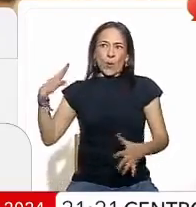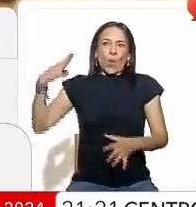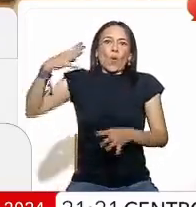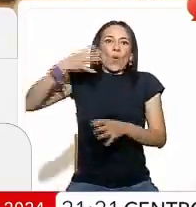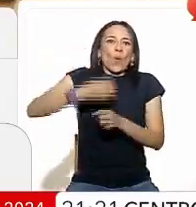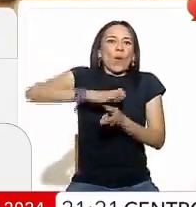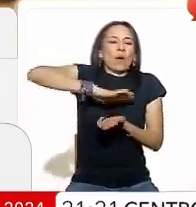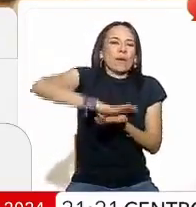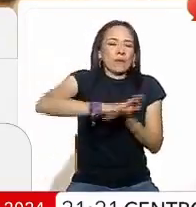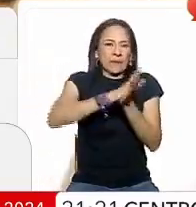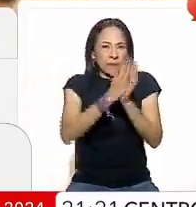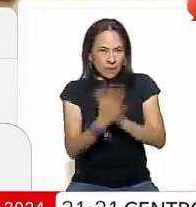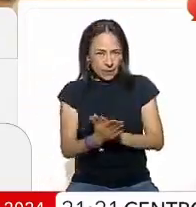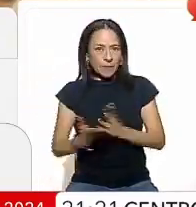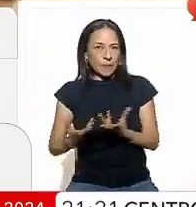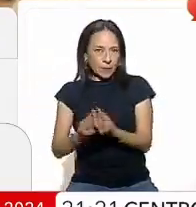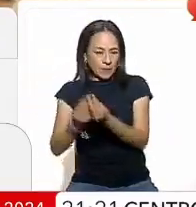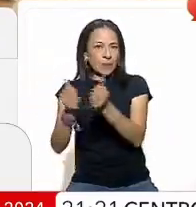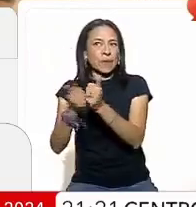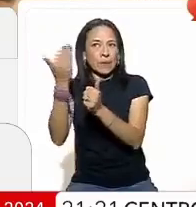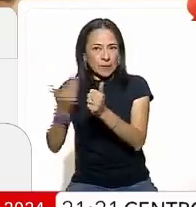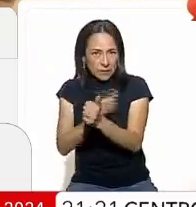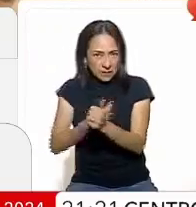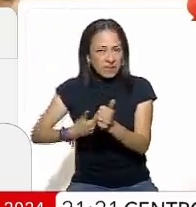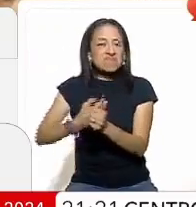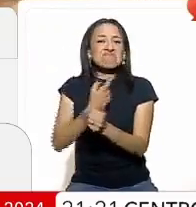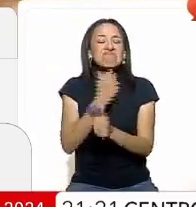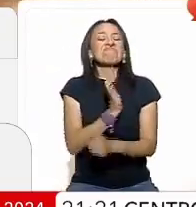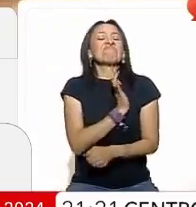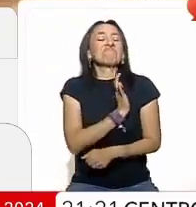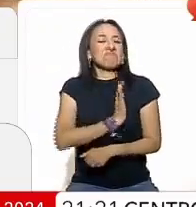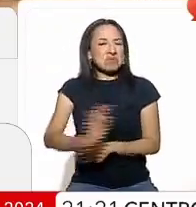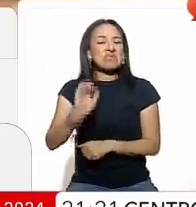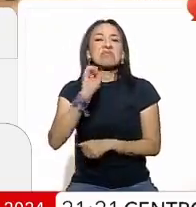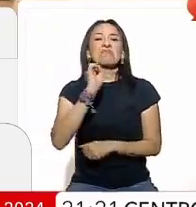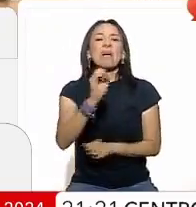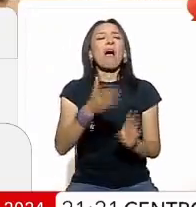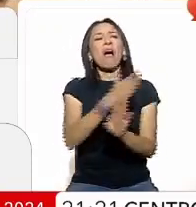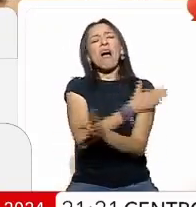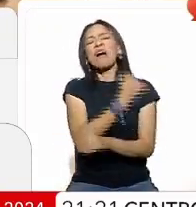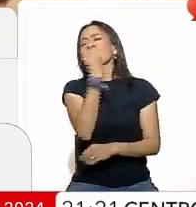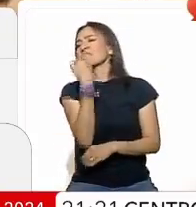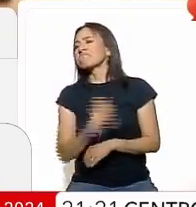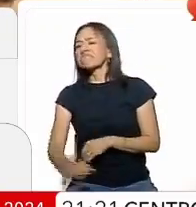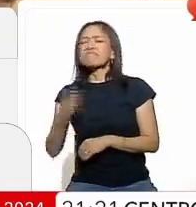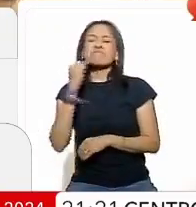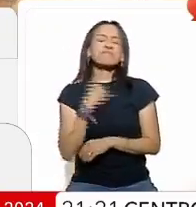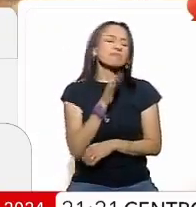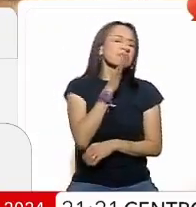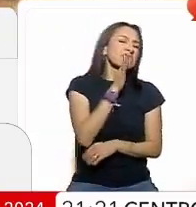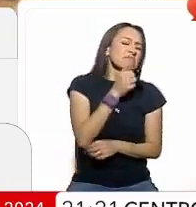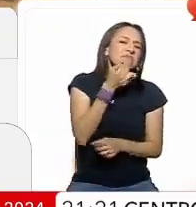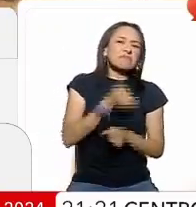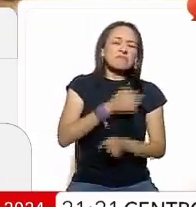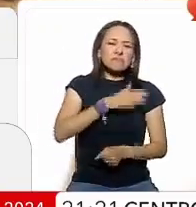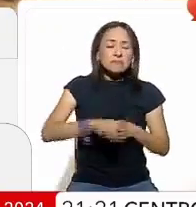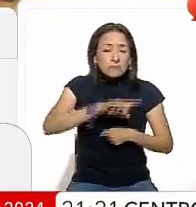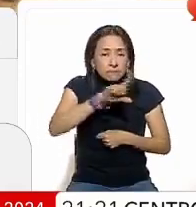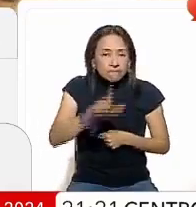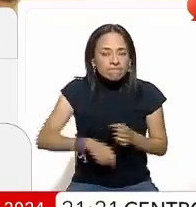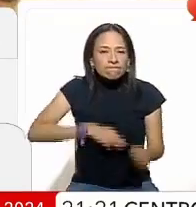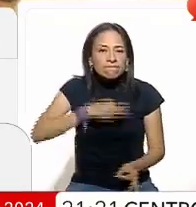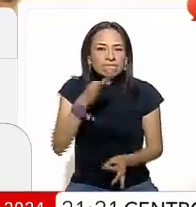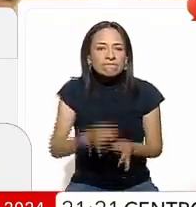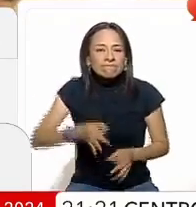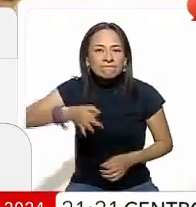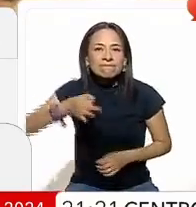sí pudimos hacerlo. Sí se logró. Lo imposible se hizo posible, tomando las palabras